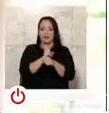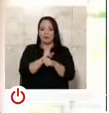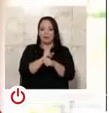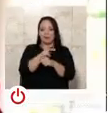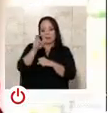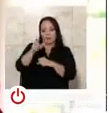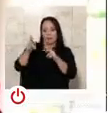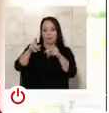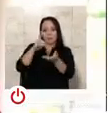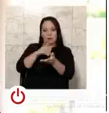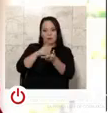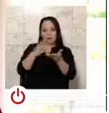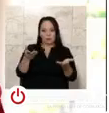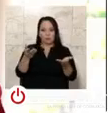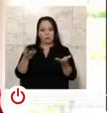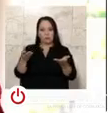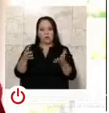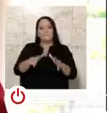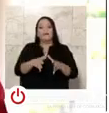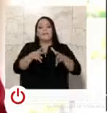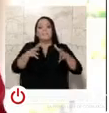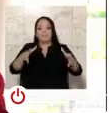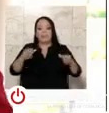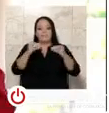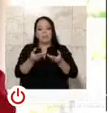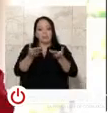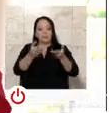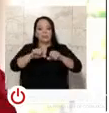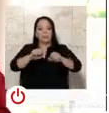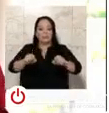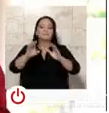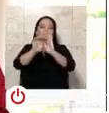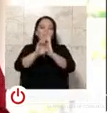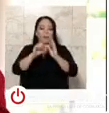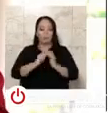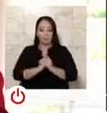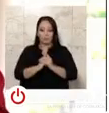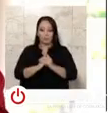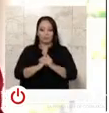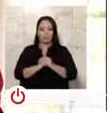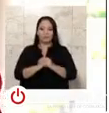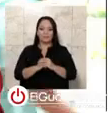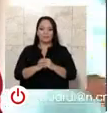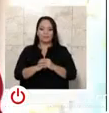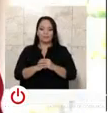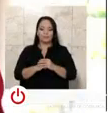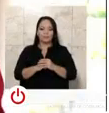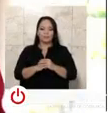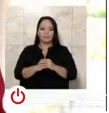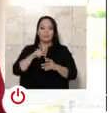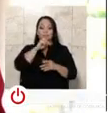médico para que efectivamente ampliemos las citas. Les voy a poner un ejemplo. Si usáramos